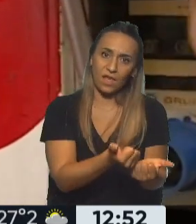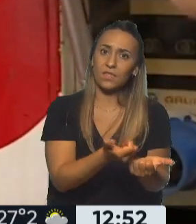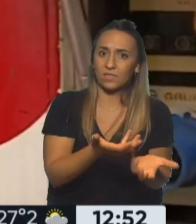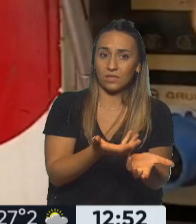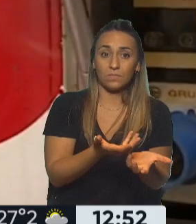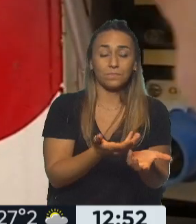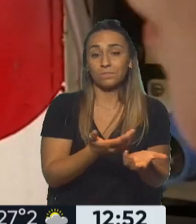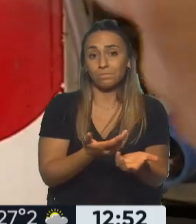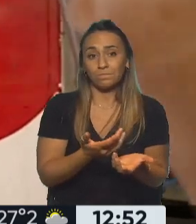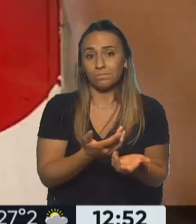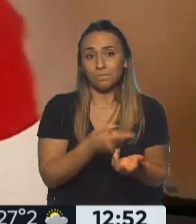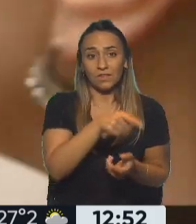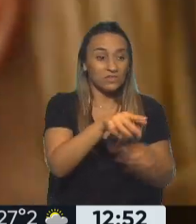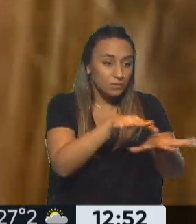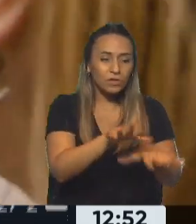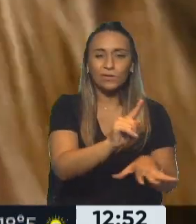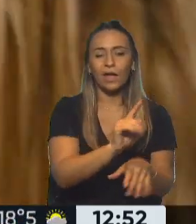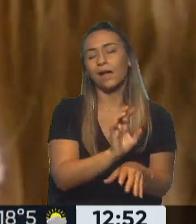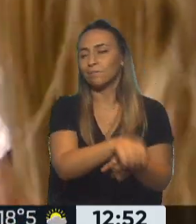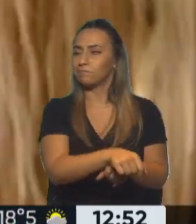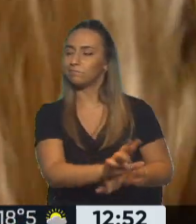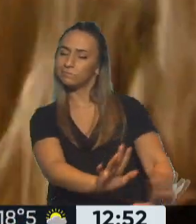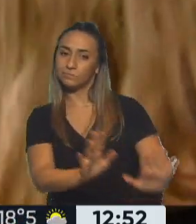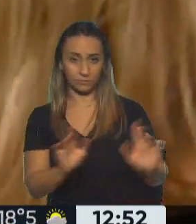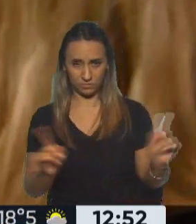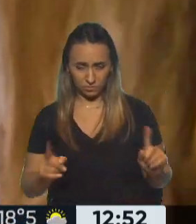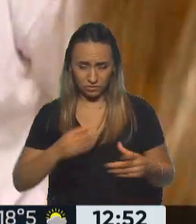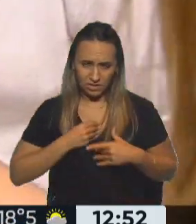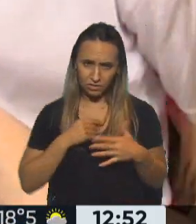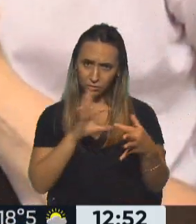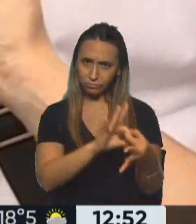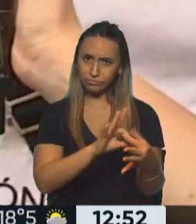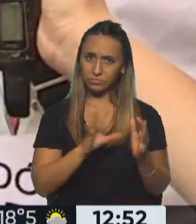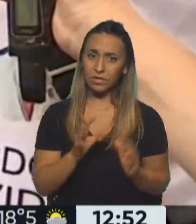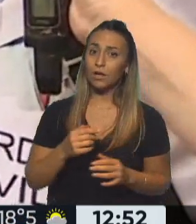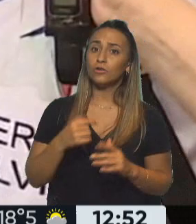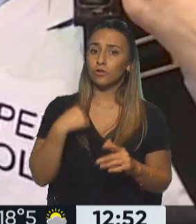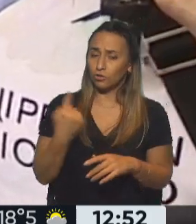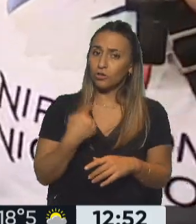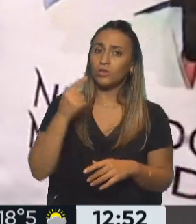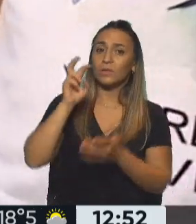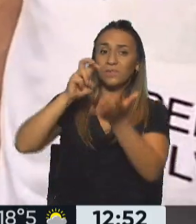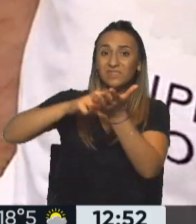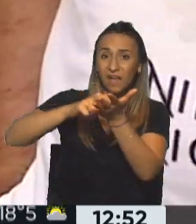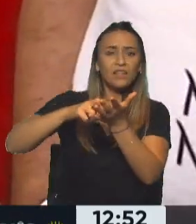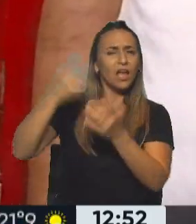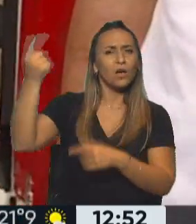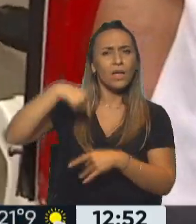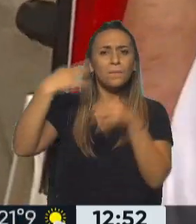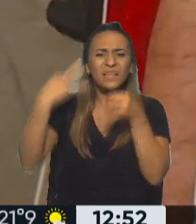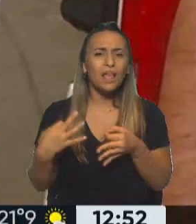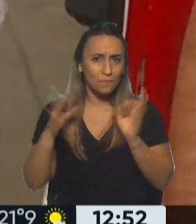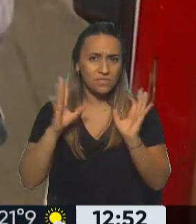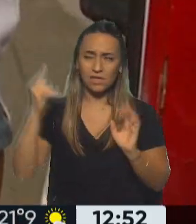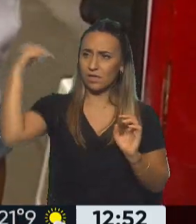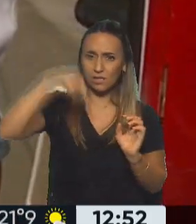no es ajena a ninguno de nosotros. ¿Vinieron específicamente desde Salta por esto? Específicamente vinimos por esto para brindarle el apoyo, digamos,